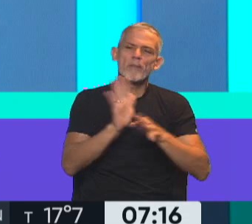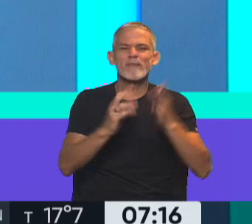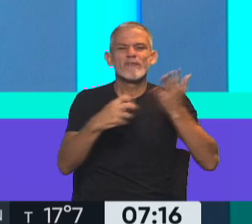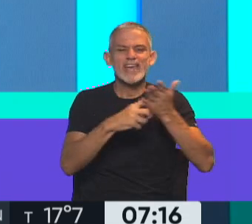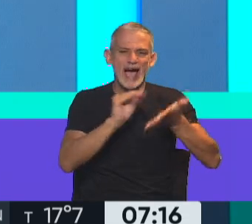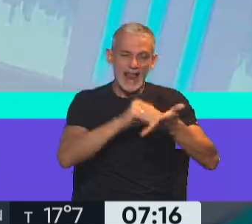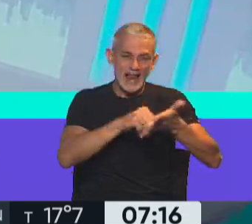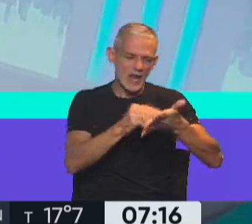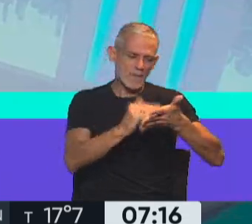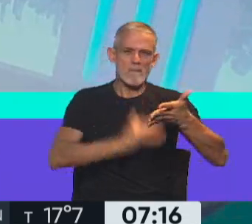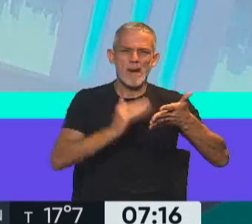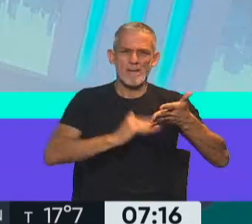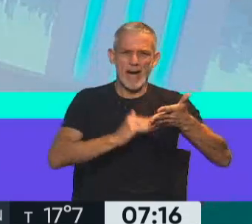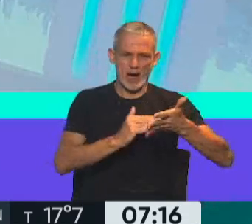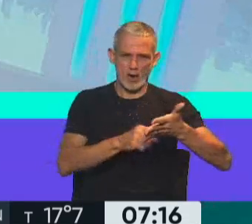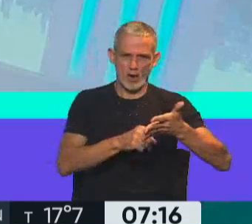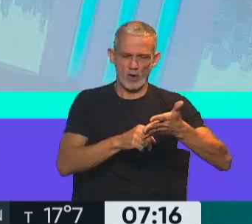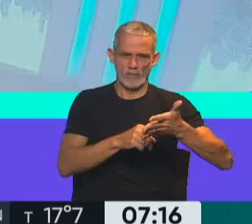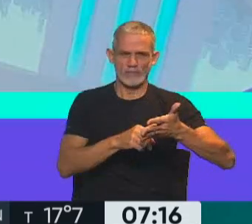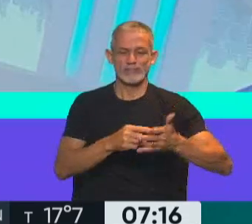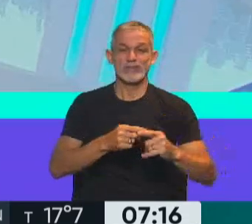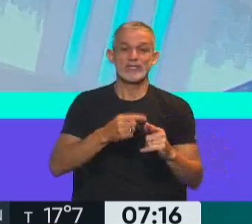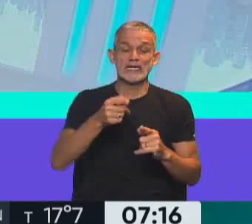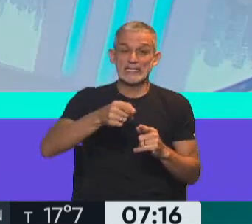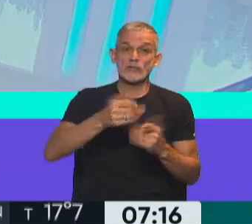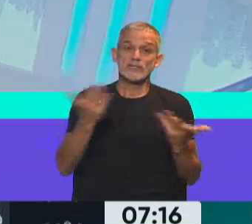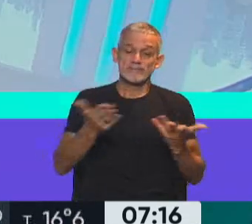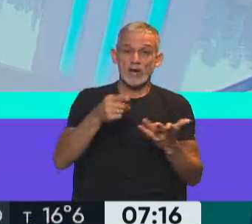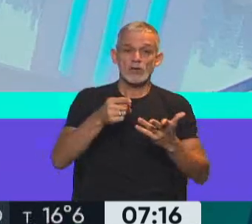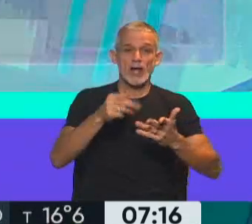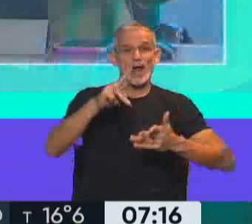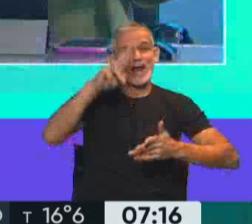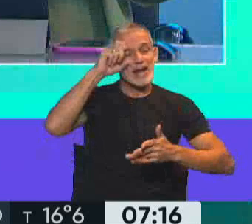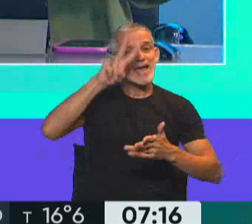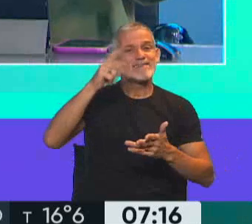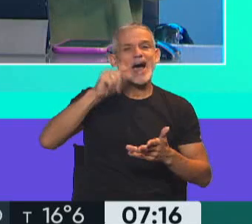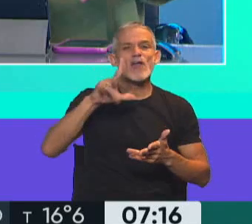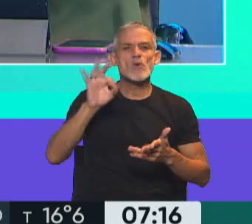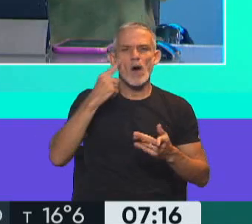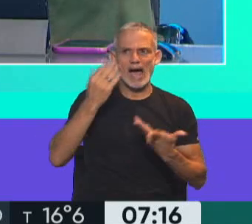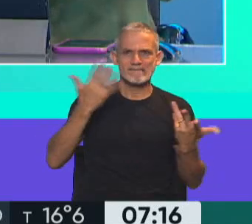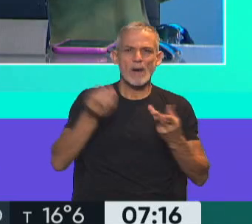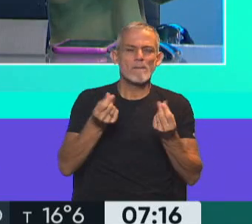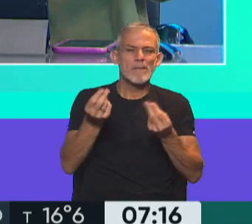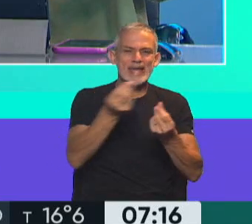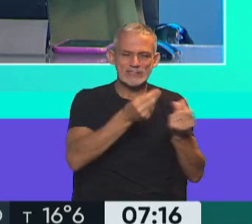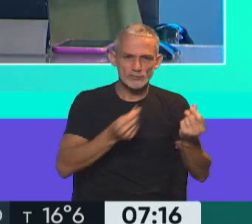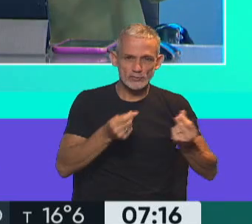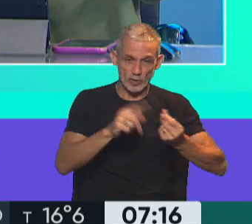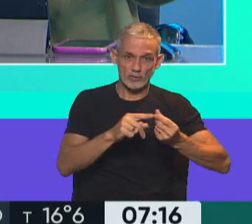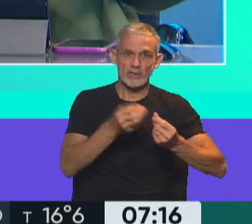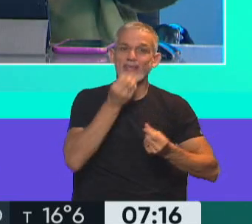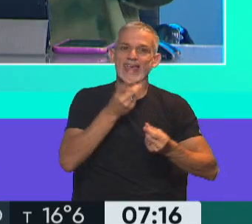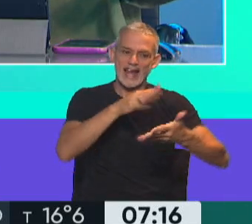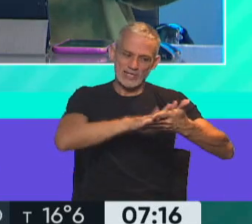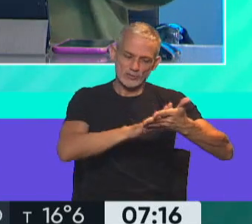la declaras es más bajo, es mucho menor. Claro. Bueno, lo que se va a hacer con este revalúo es intentar que los precios con los que está declarados